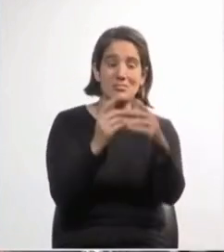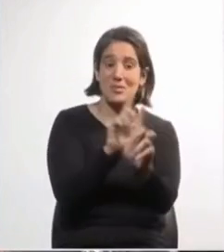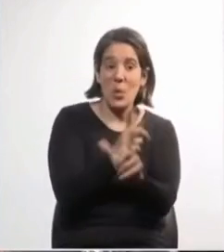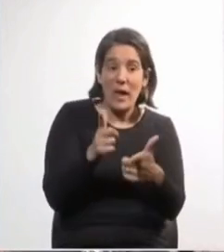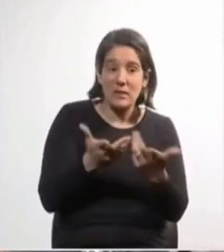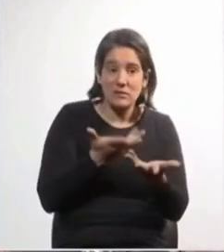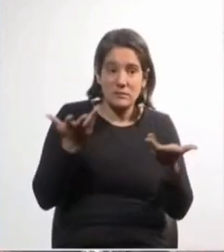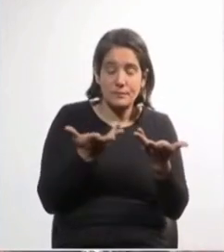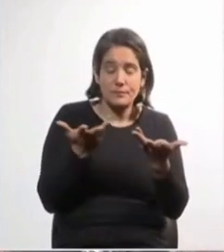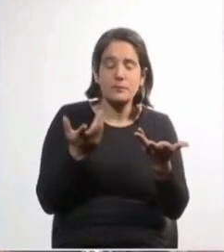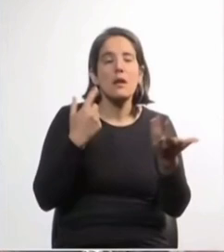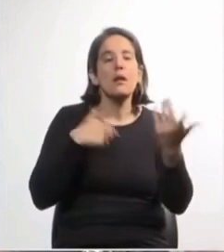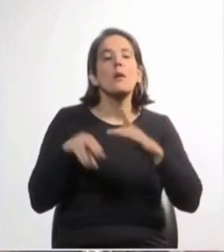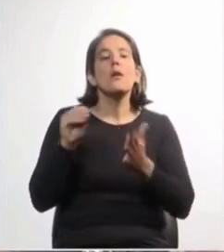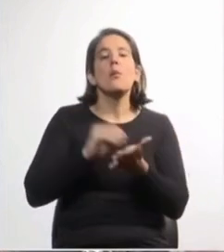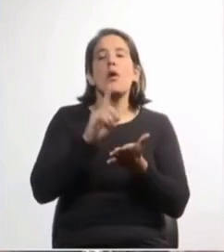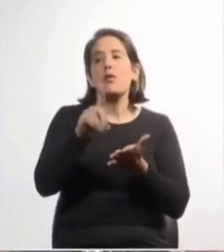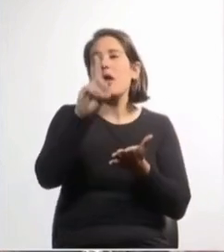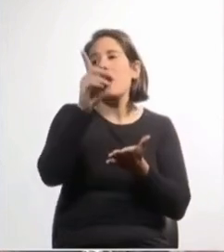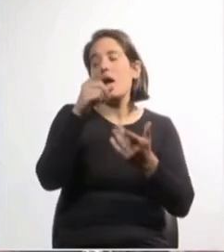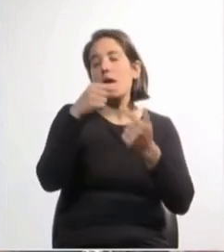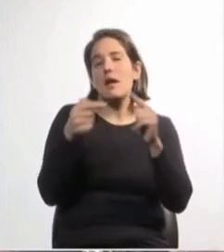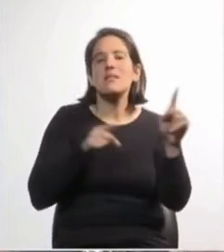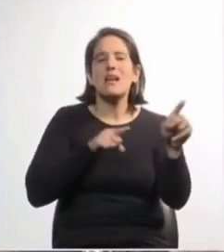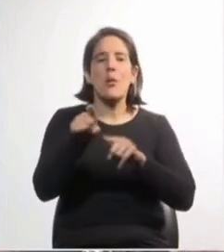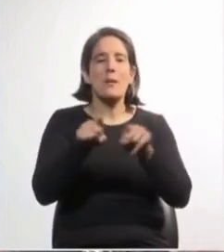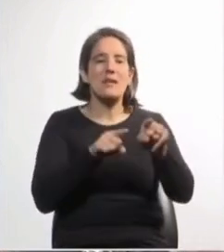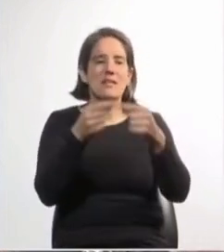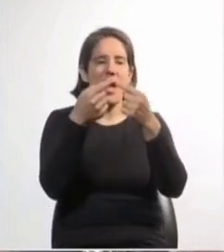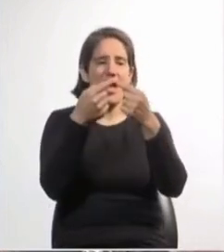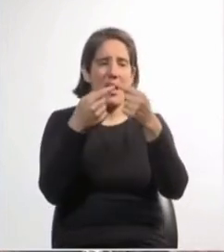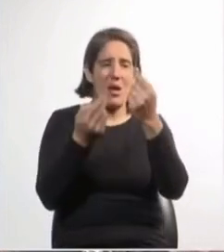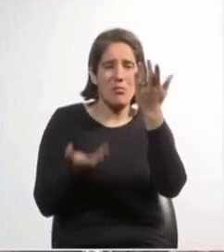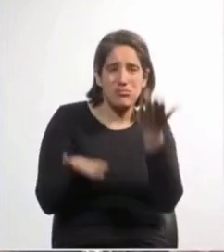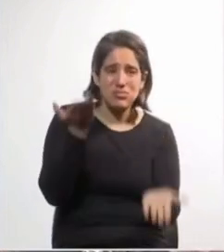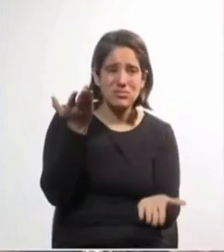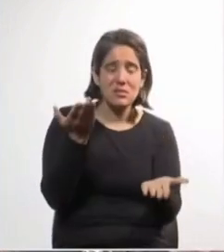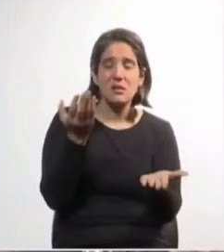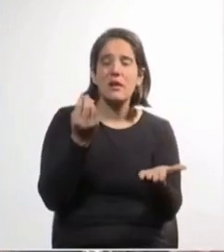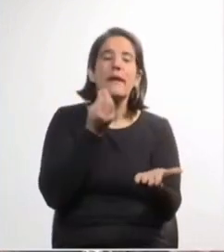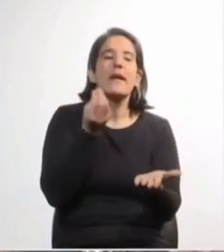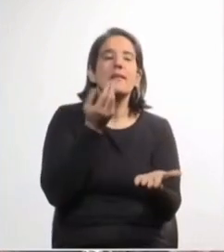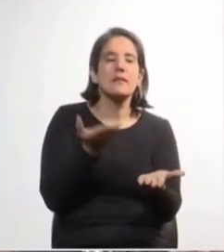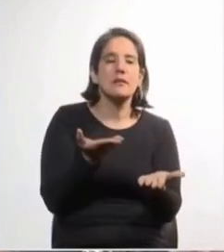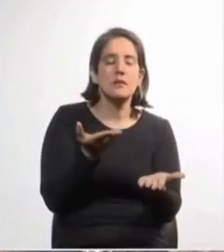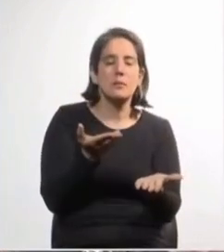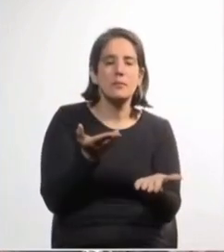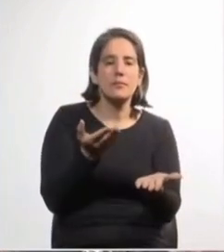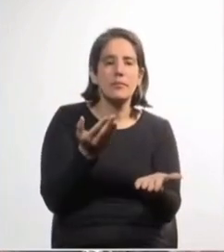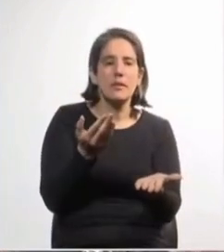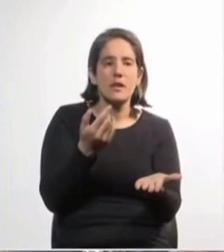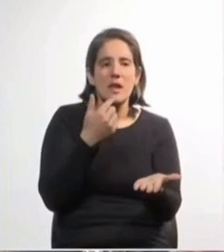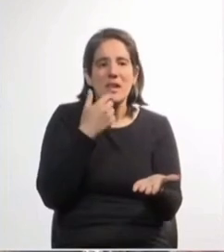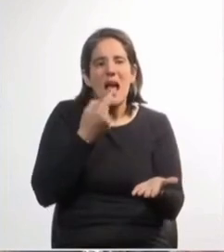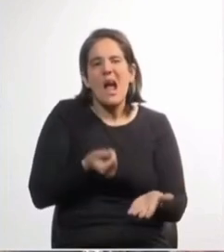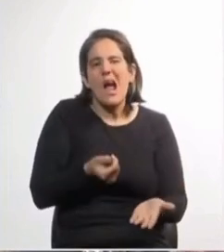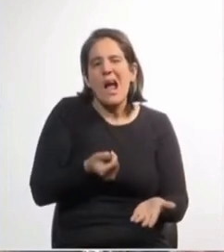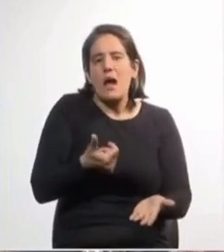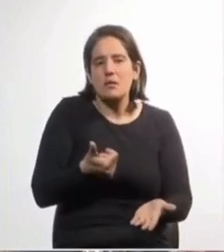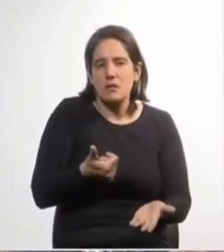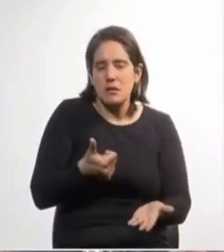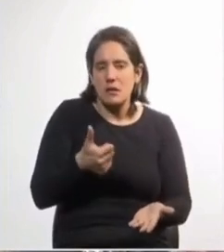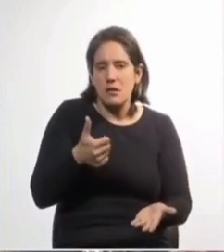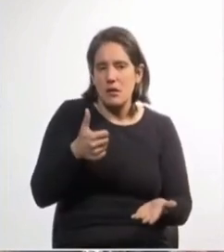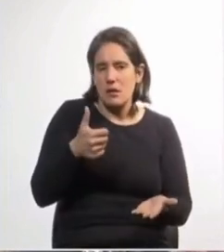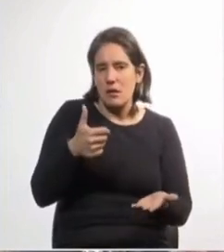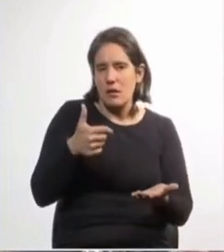Además, otros aspectos que deterioran la competitividad, lo que es ahora el cuasimonopolio en el